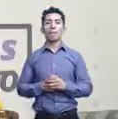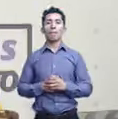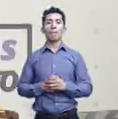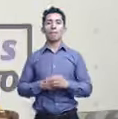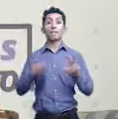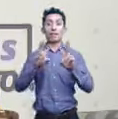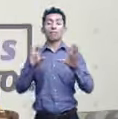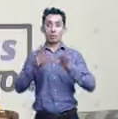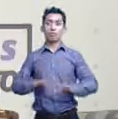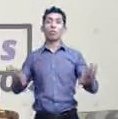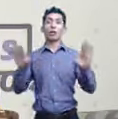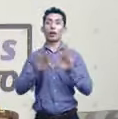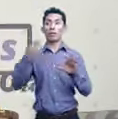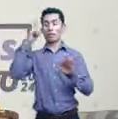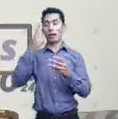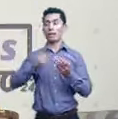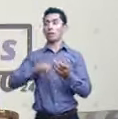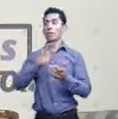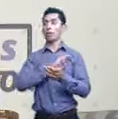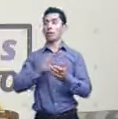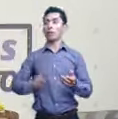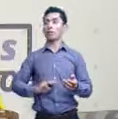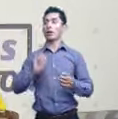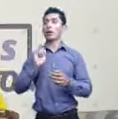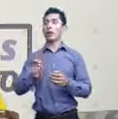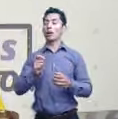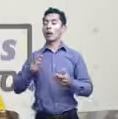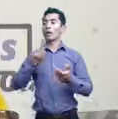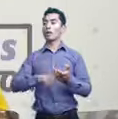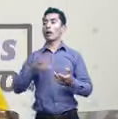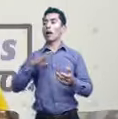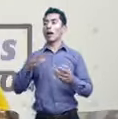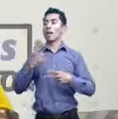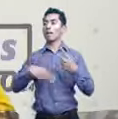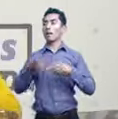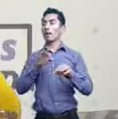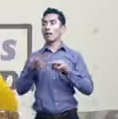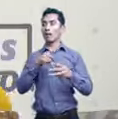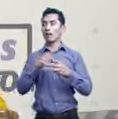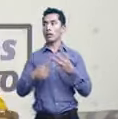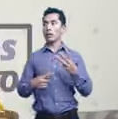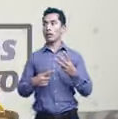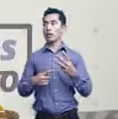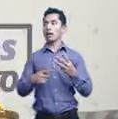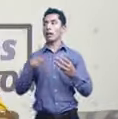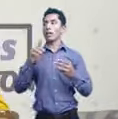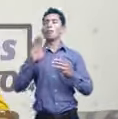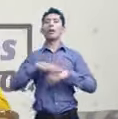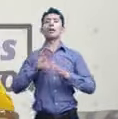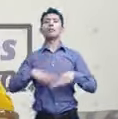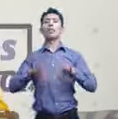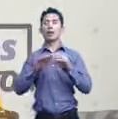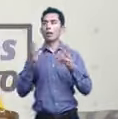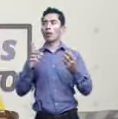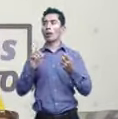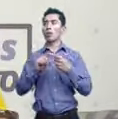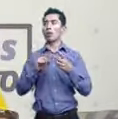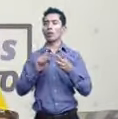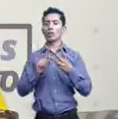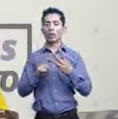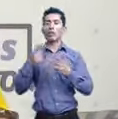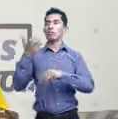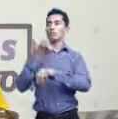tema muy irrelevante e importante para nuestro municipio, puesto que solo tenemos tres fuentes de ingreso. Las principales son, obviamente, las remesas que